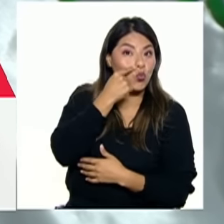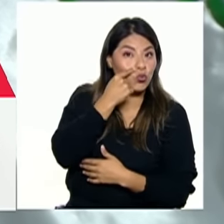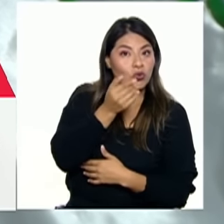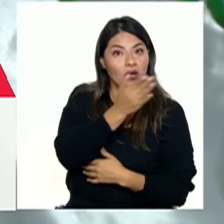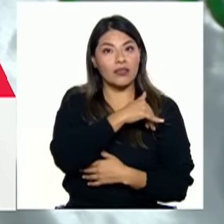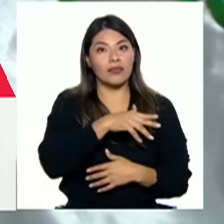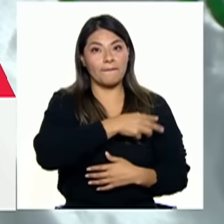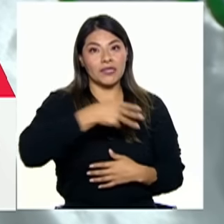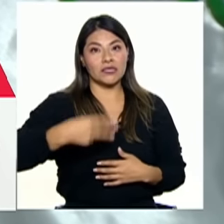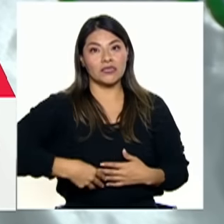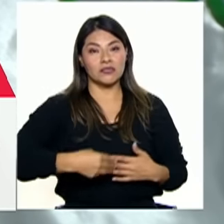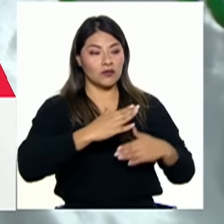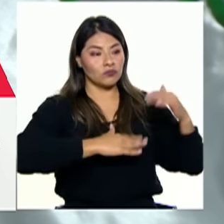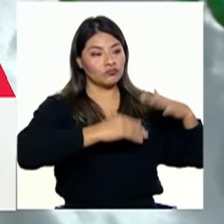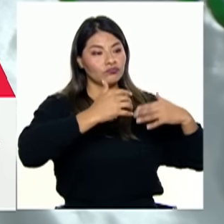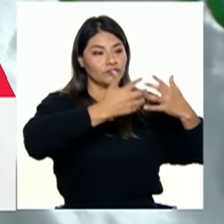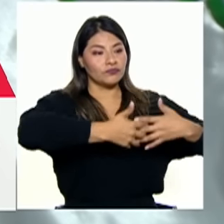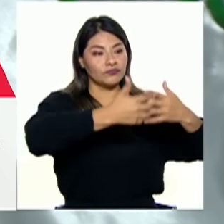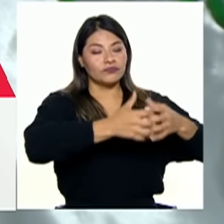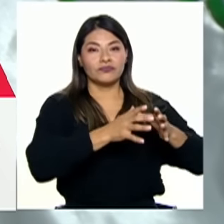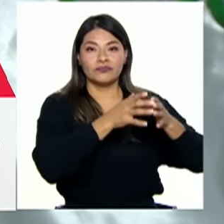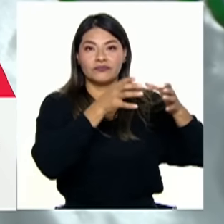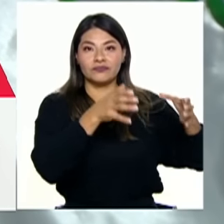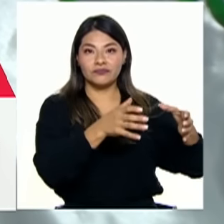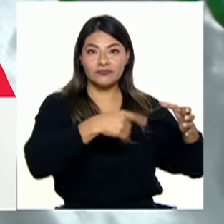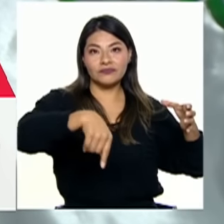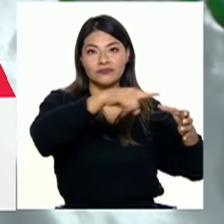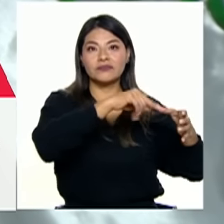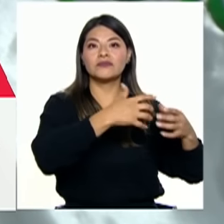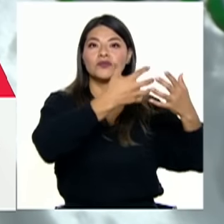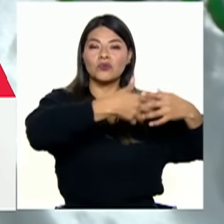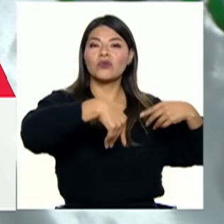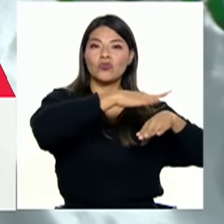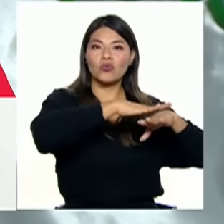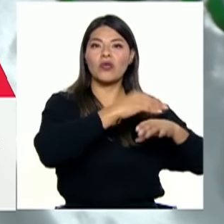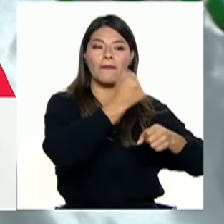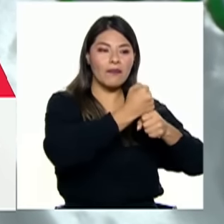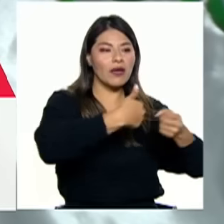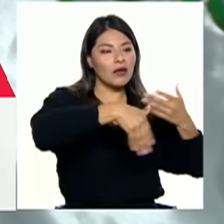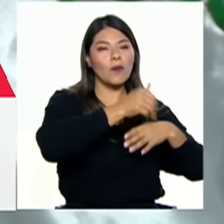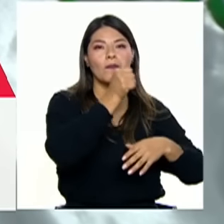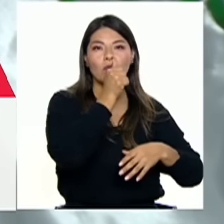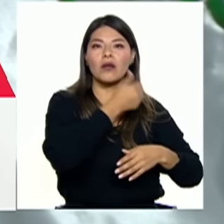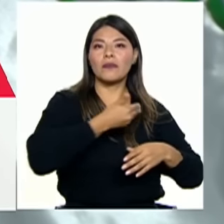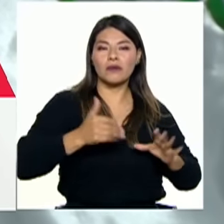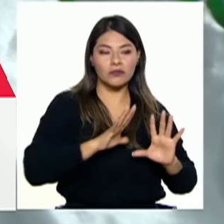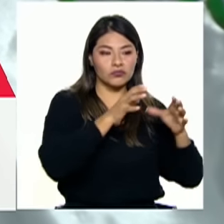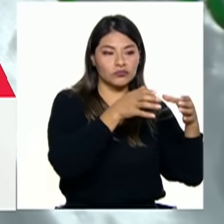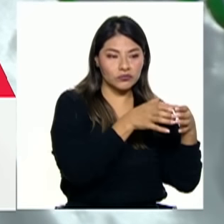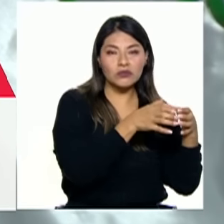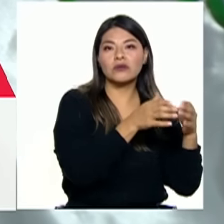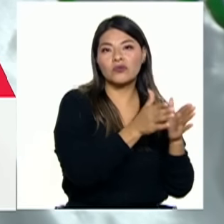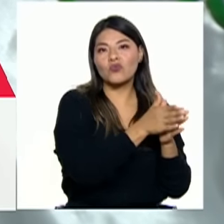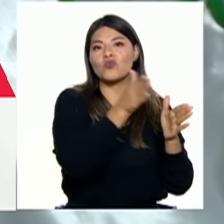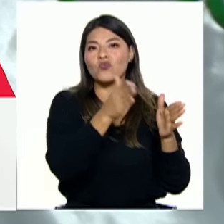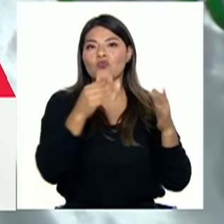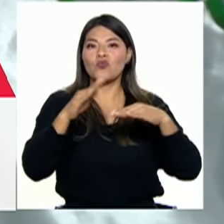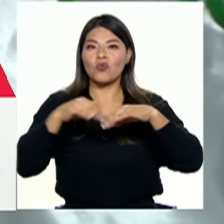Producción instaló el grupo de trabajo público-privado que diseñará la hoja de ruta para